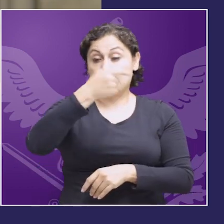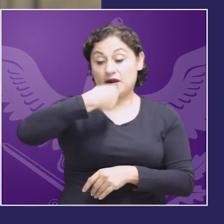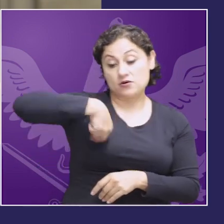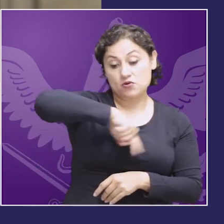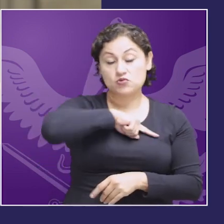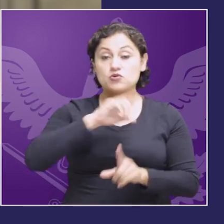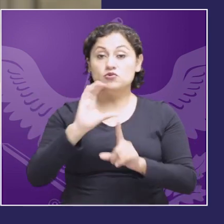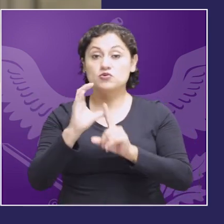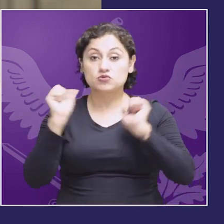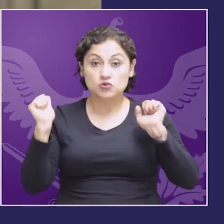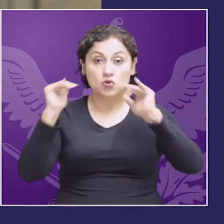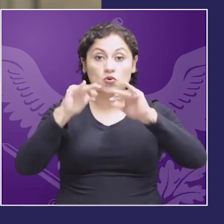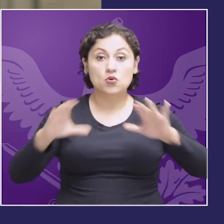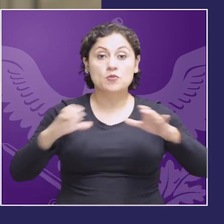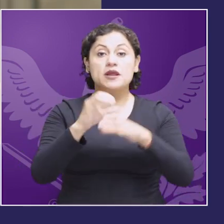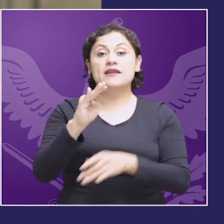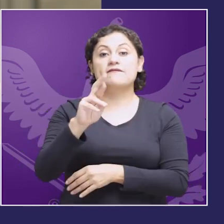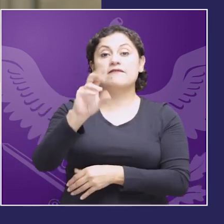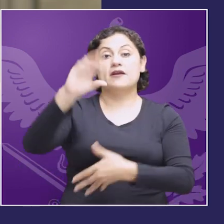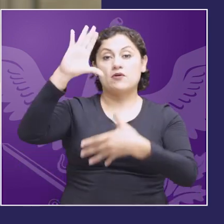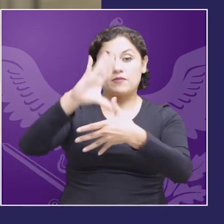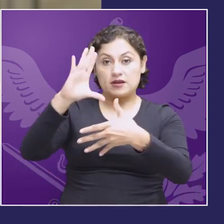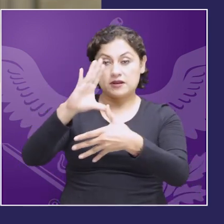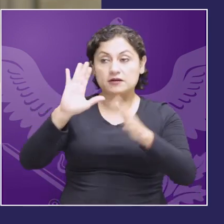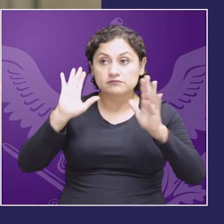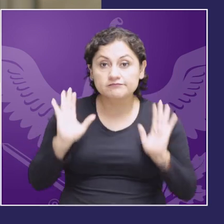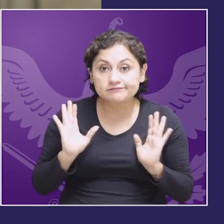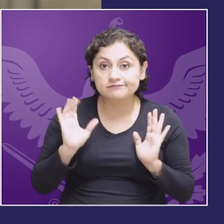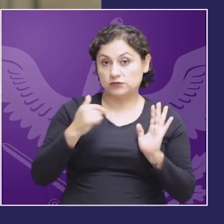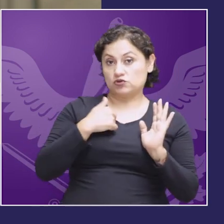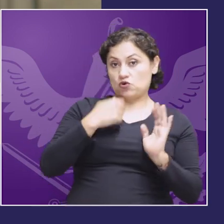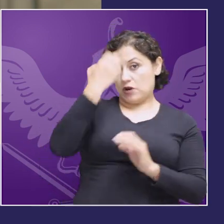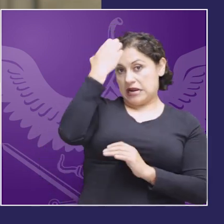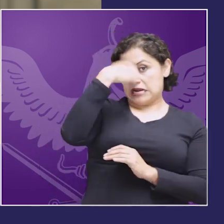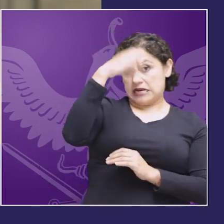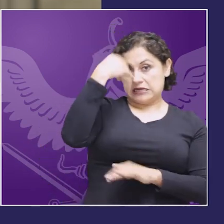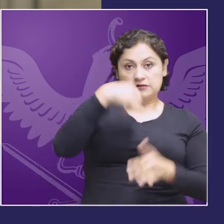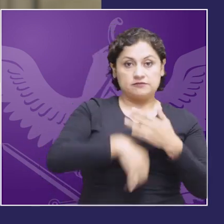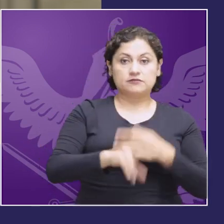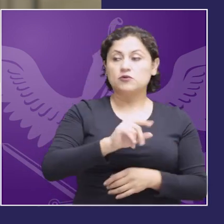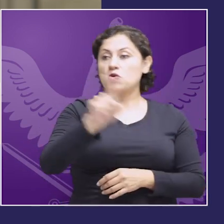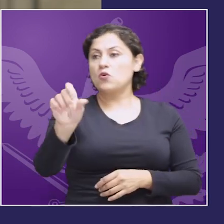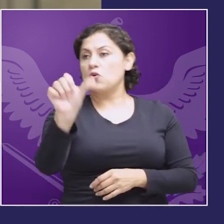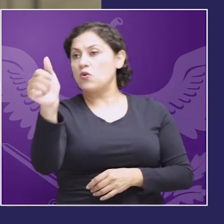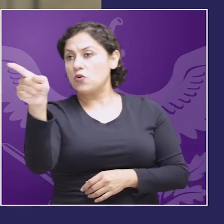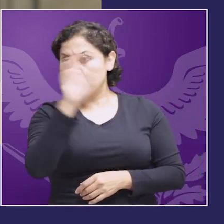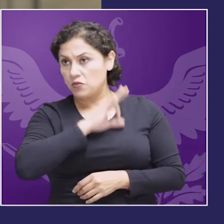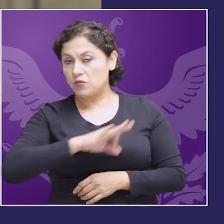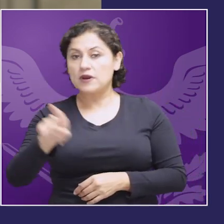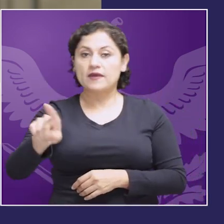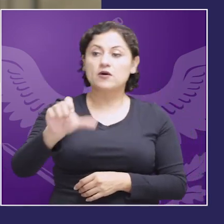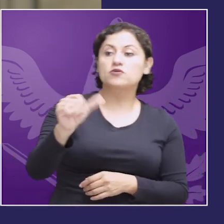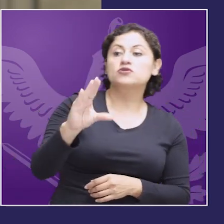Este es el primer esfuerzo a nivel de la Cumbre Judicial Iberoamericana, y creo, si no me equivoco, las expertas, yo no soy experta, las expertas